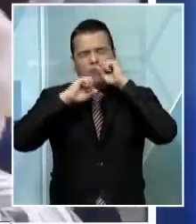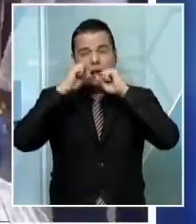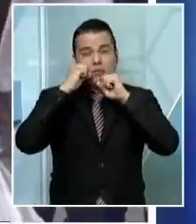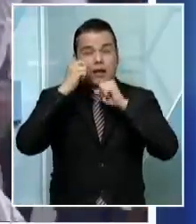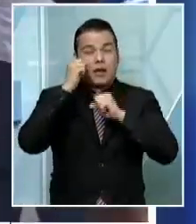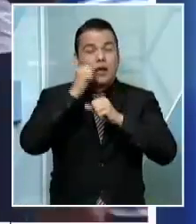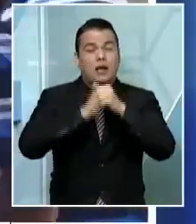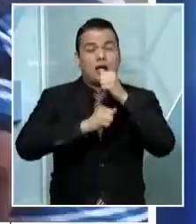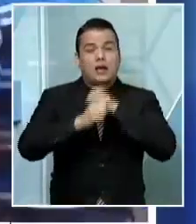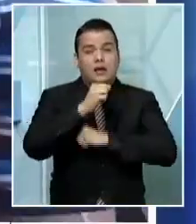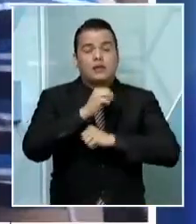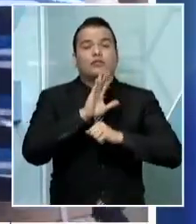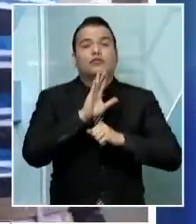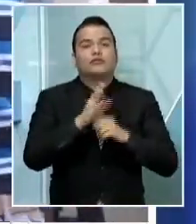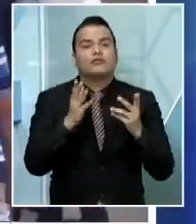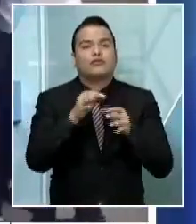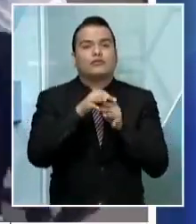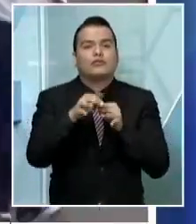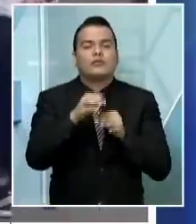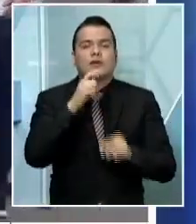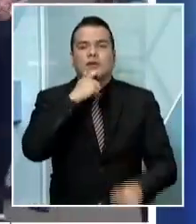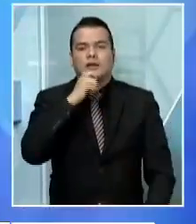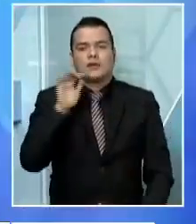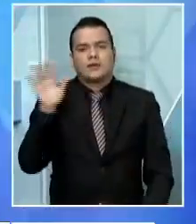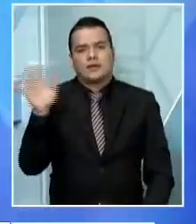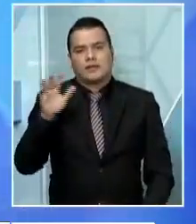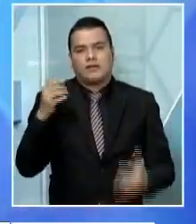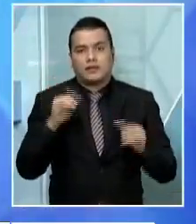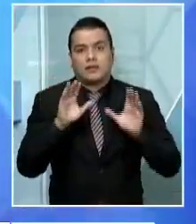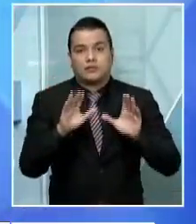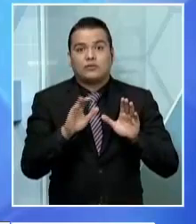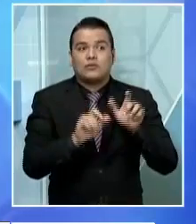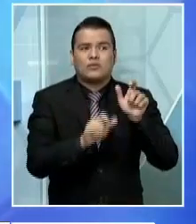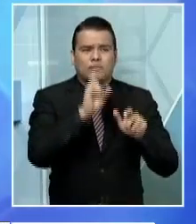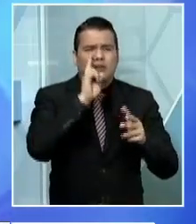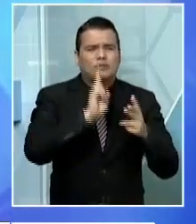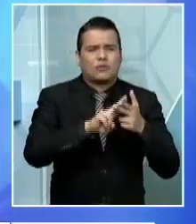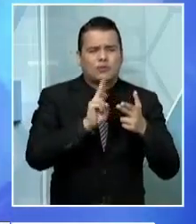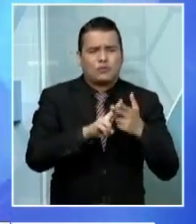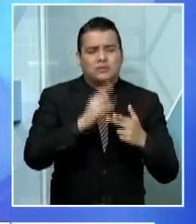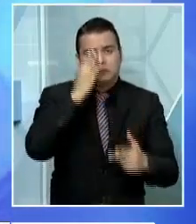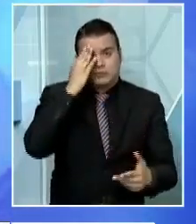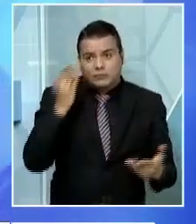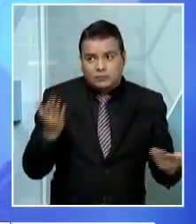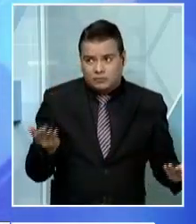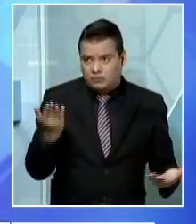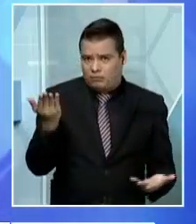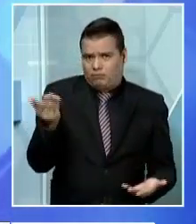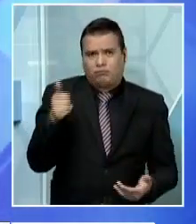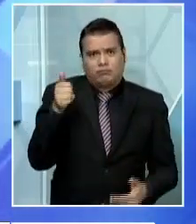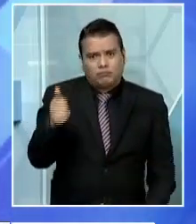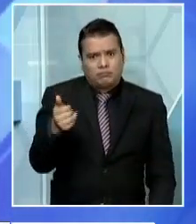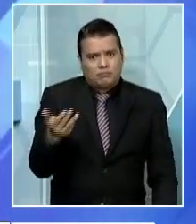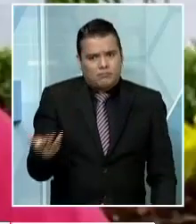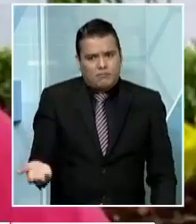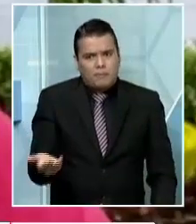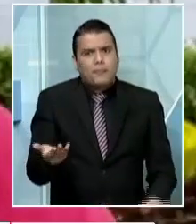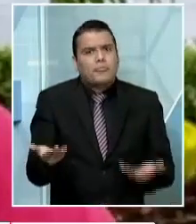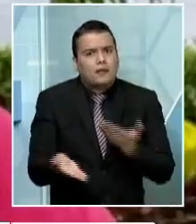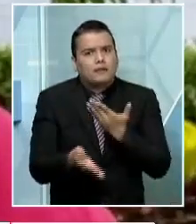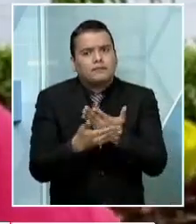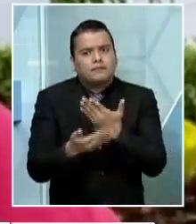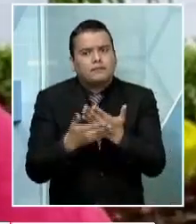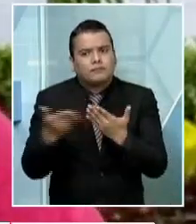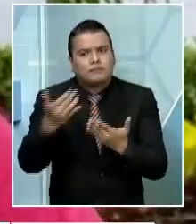Valle. Hoy, mientras se cumplían sus honras fúnebres, quienes la conocieron exigieron que se esclarezca cuanto antes este crimen.